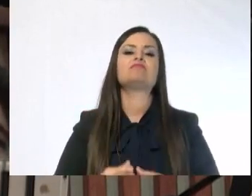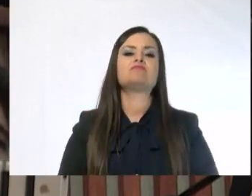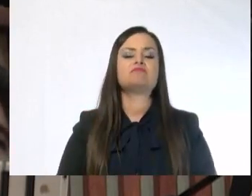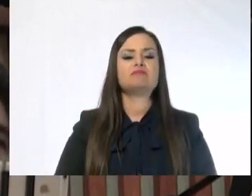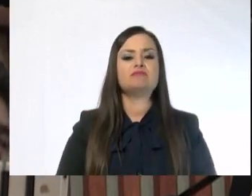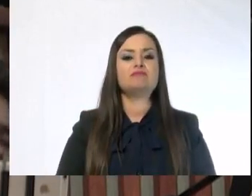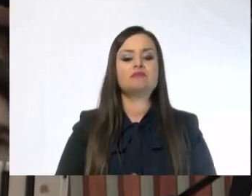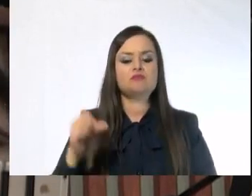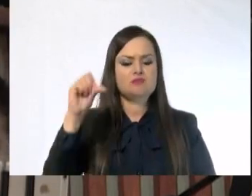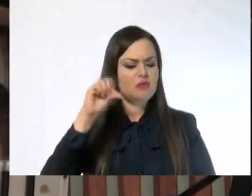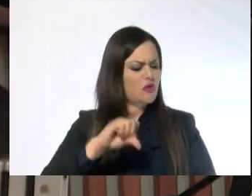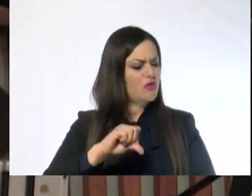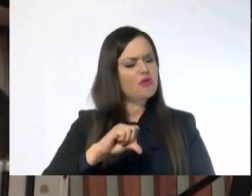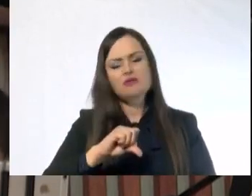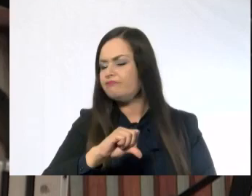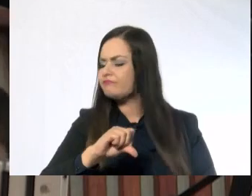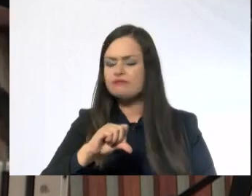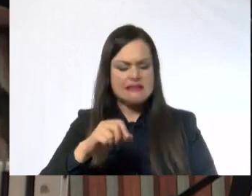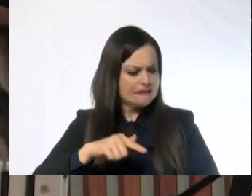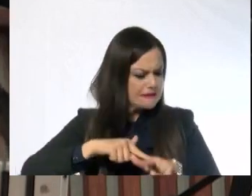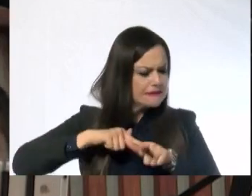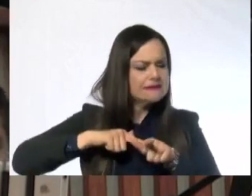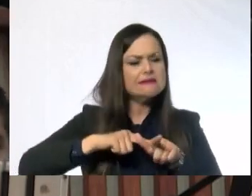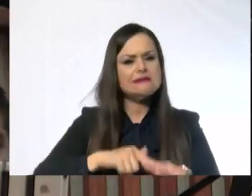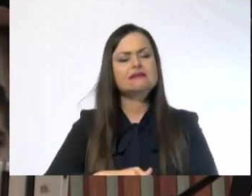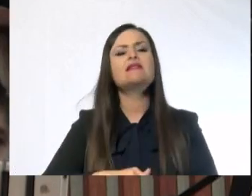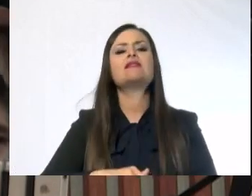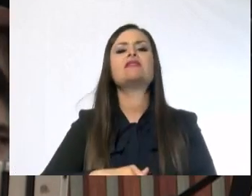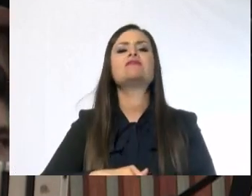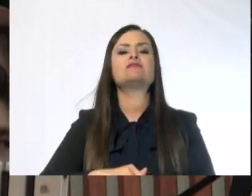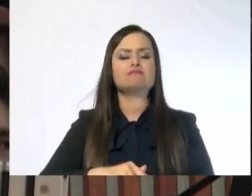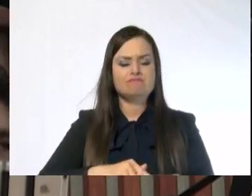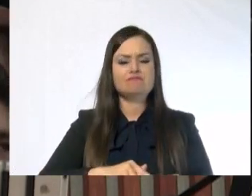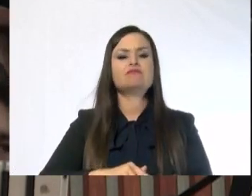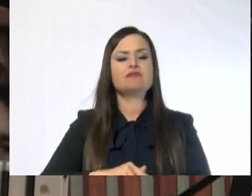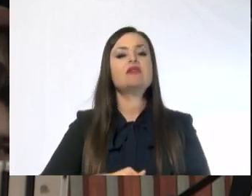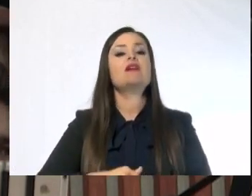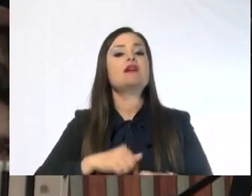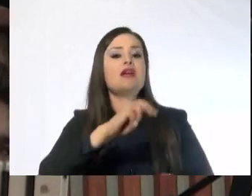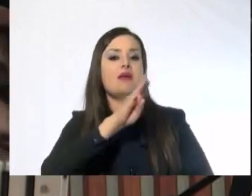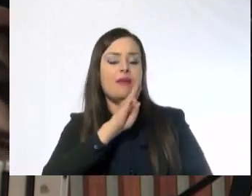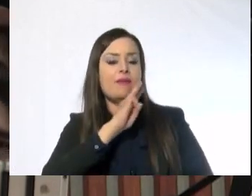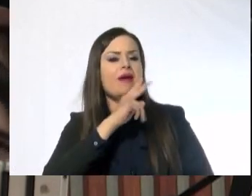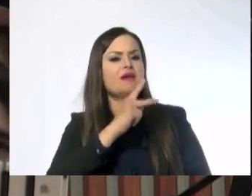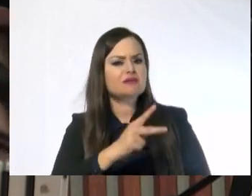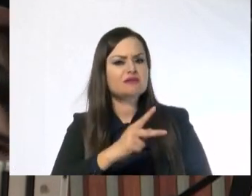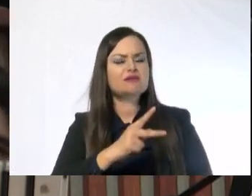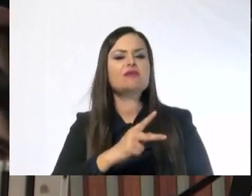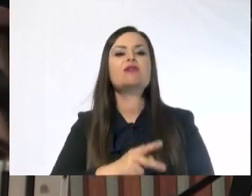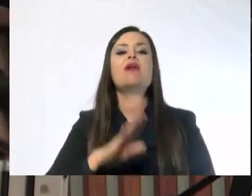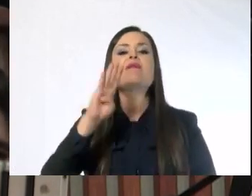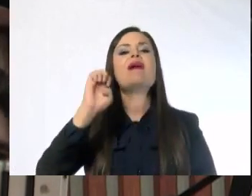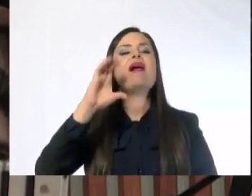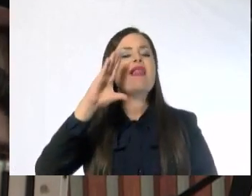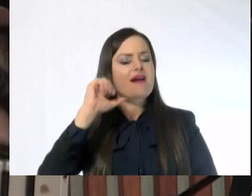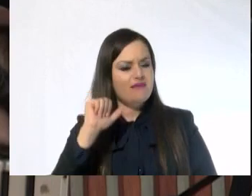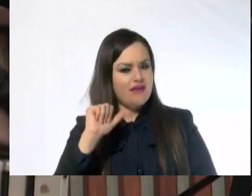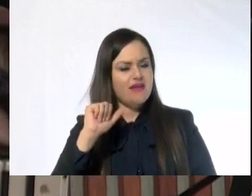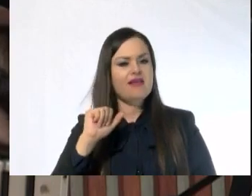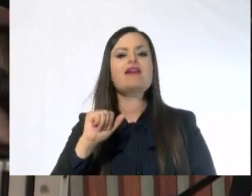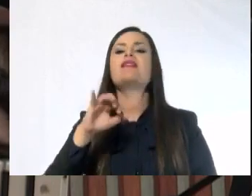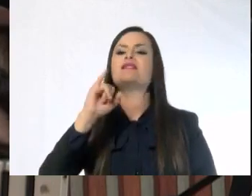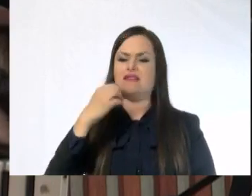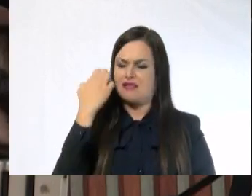hoy no su carácter le permitirá a él ya su madre aprovechar su beca y cumplir